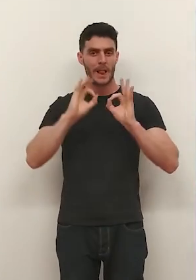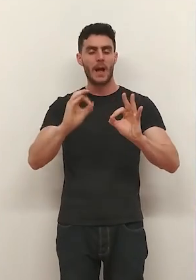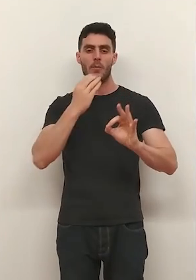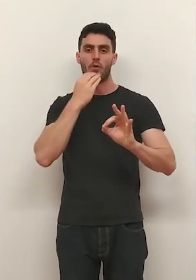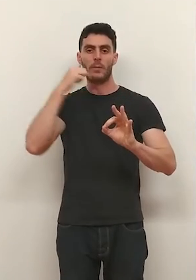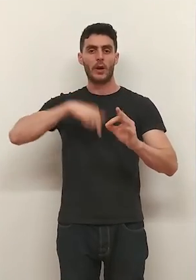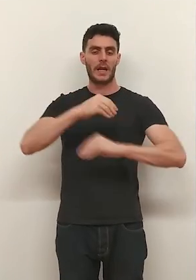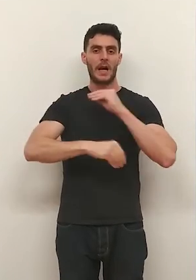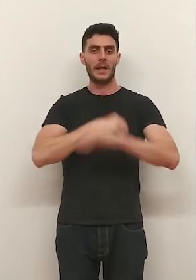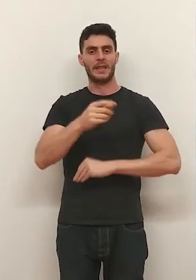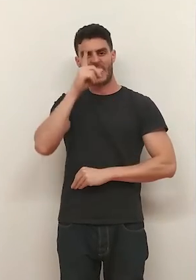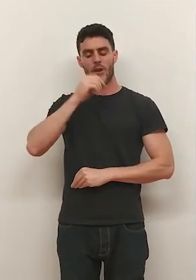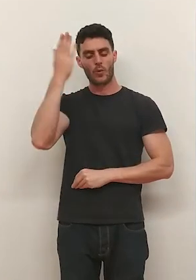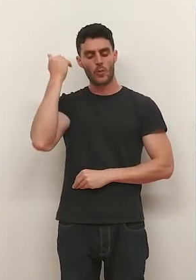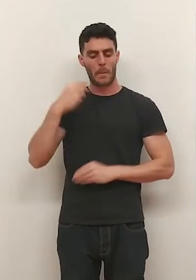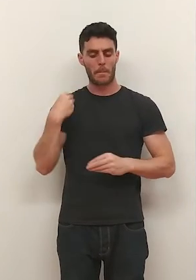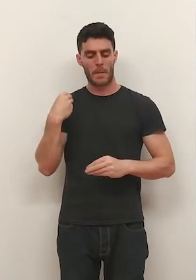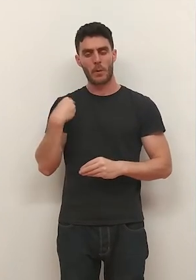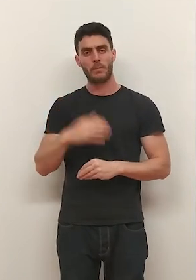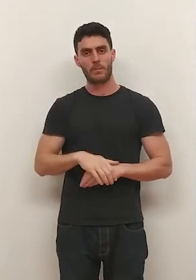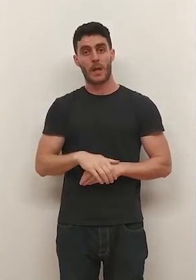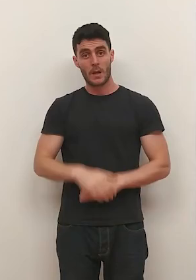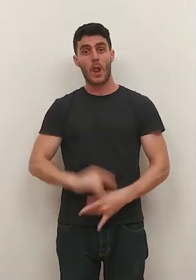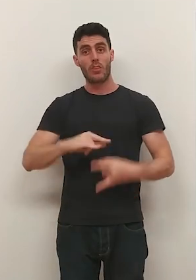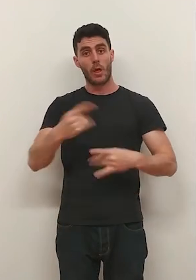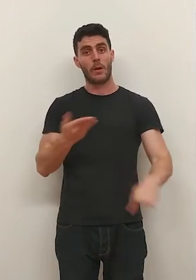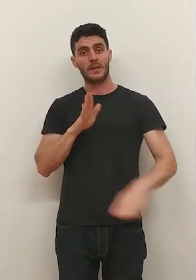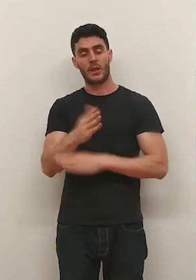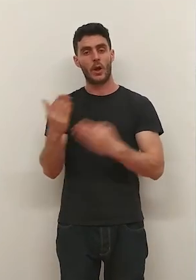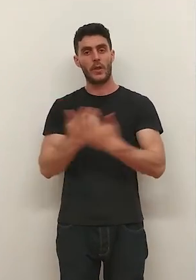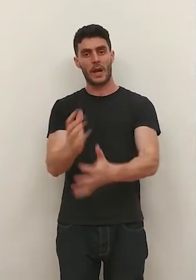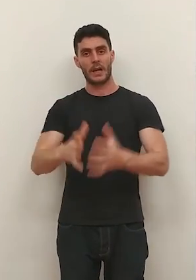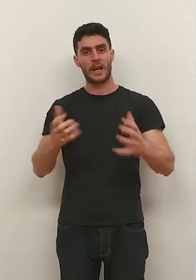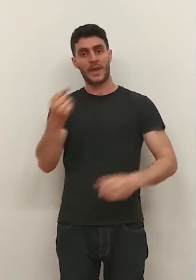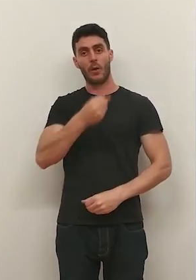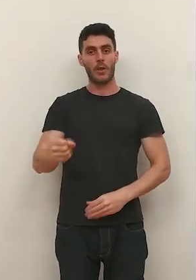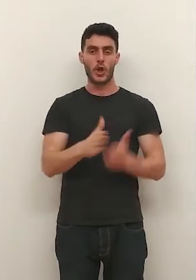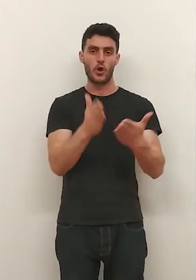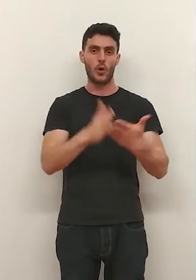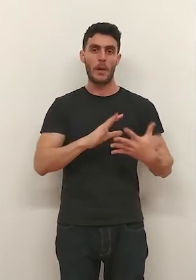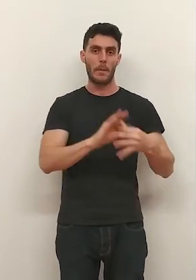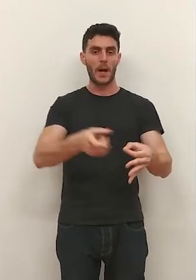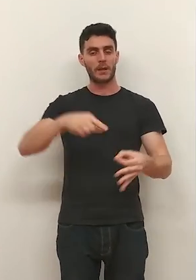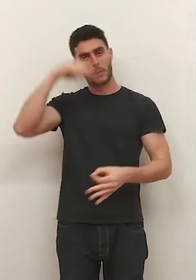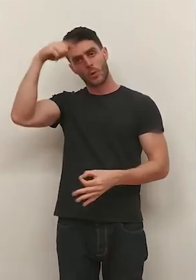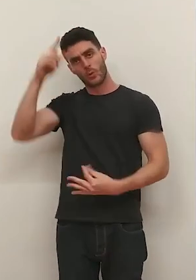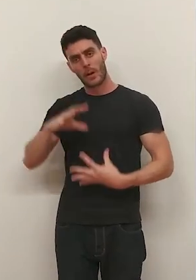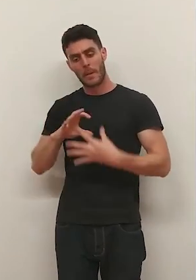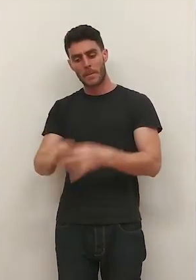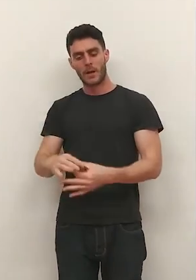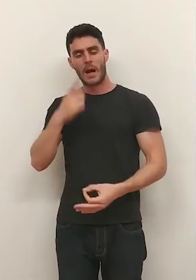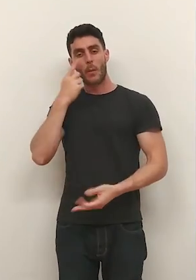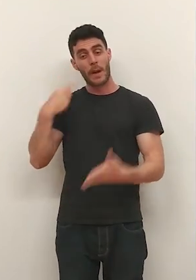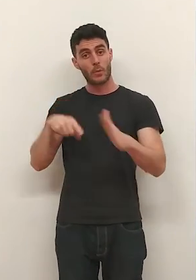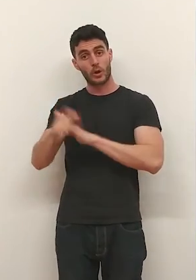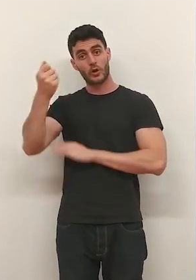la que se hizo aquí en esos años. Doble presentación, día grande en Agoncillo en torno a los libros y la cultura. No cabe el progreso